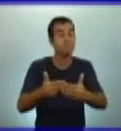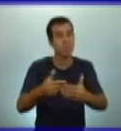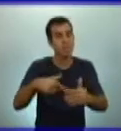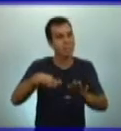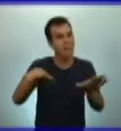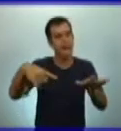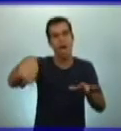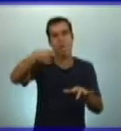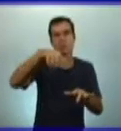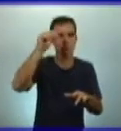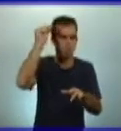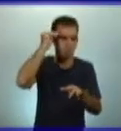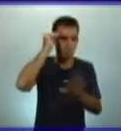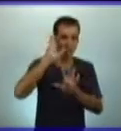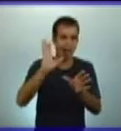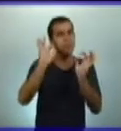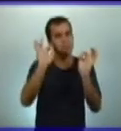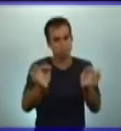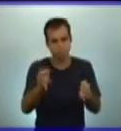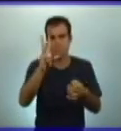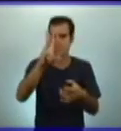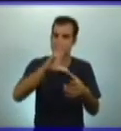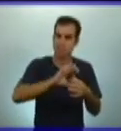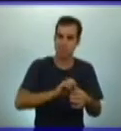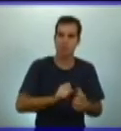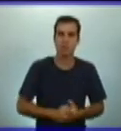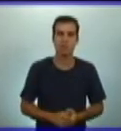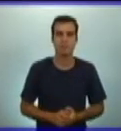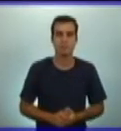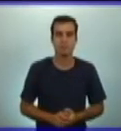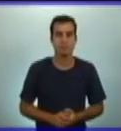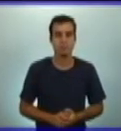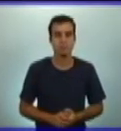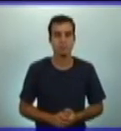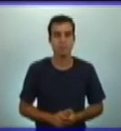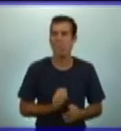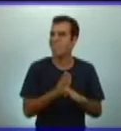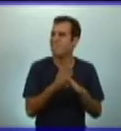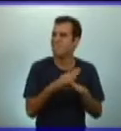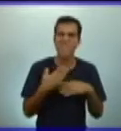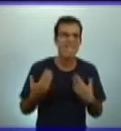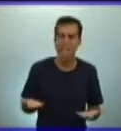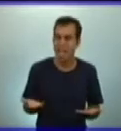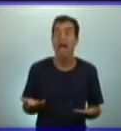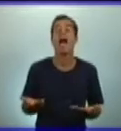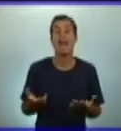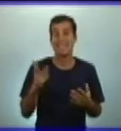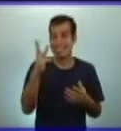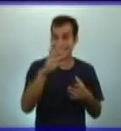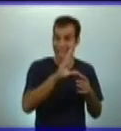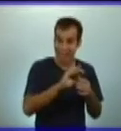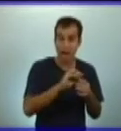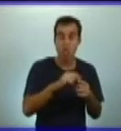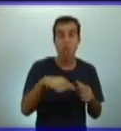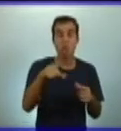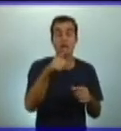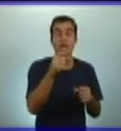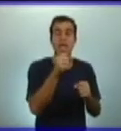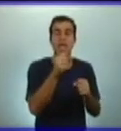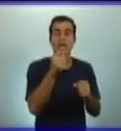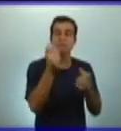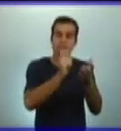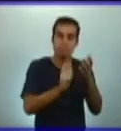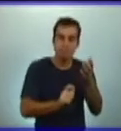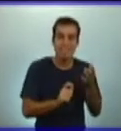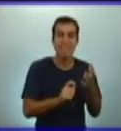aprendieron en tercer grado. Que la diferencia es que en tercero trabajaron con números de 3 y 4 lugares y que en